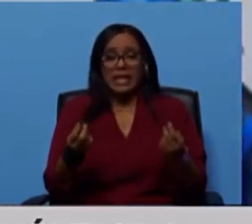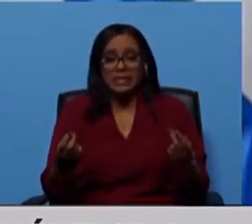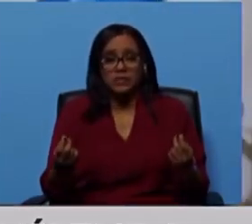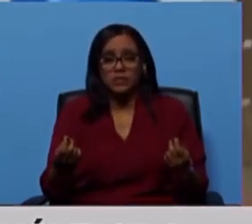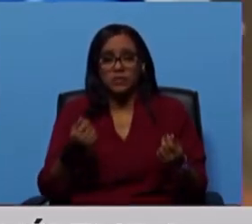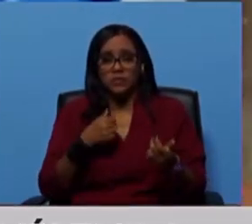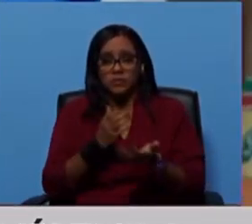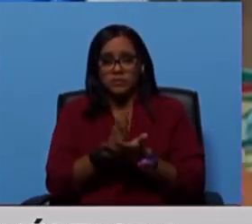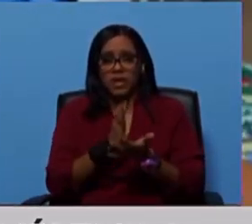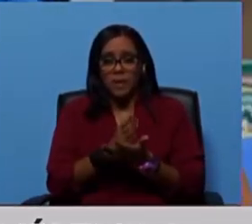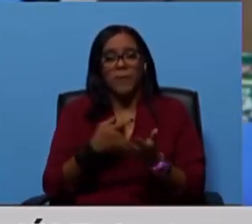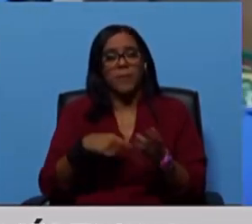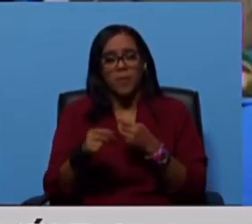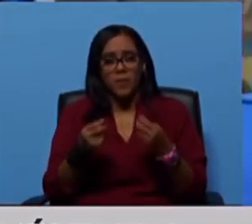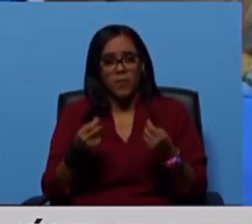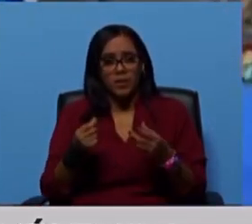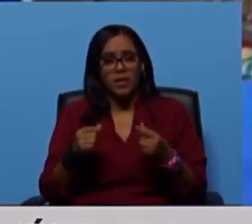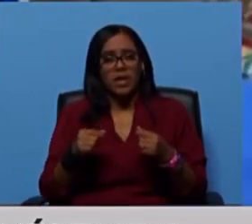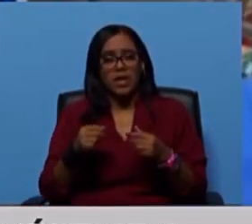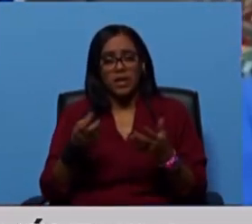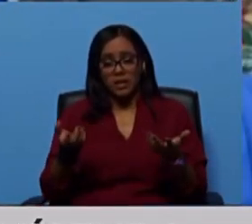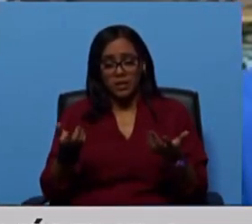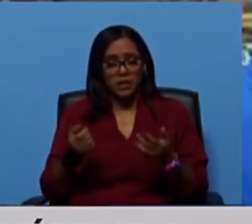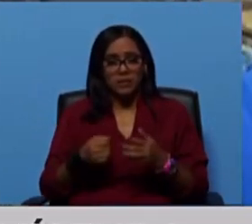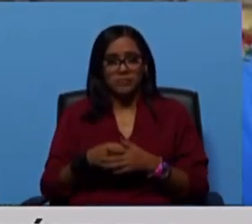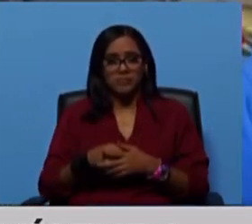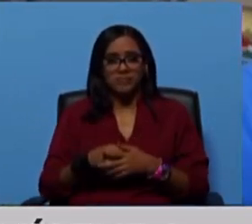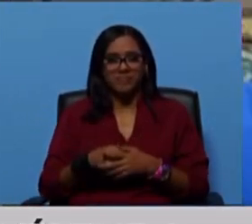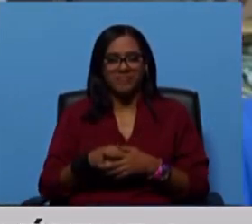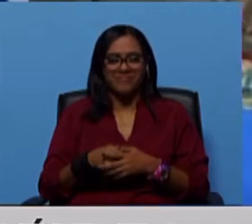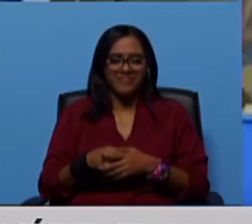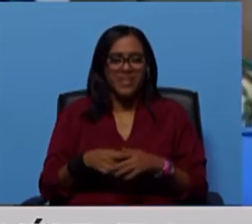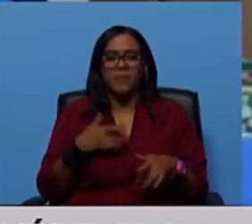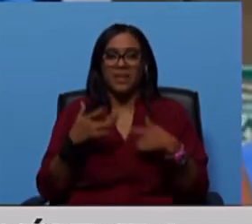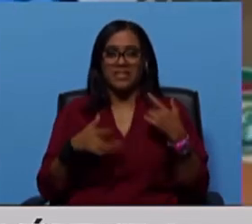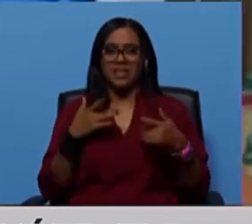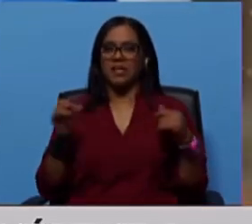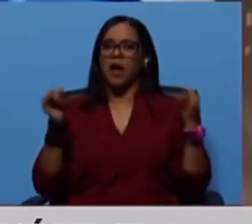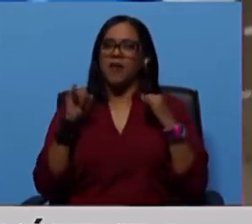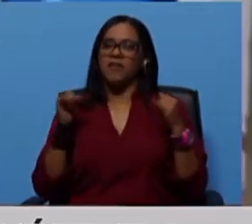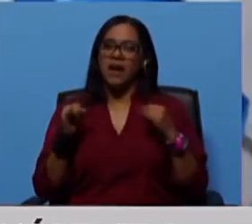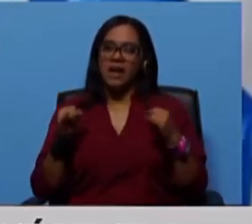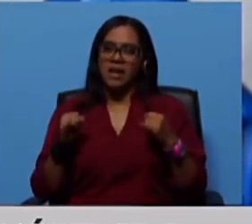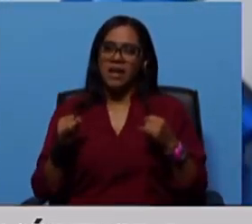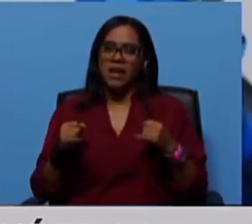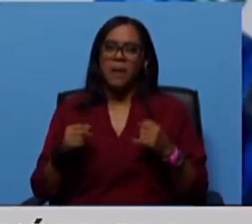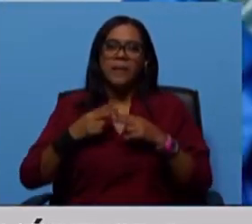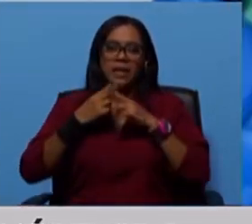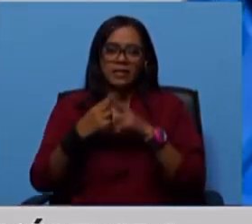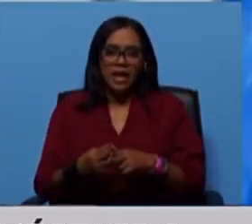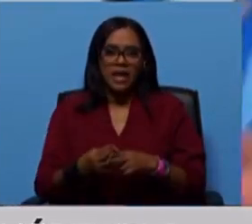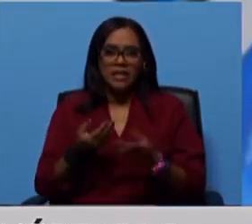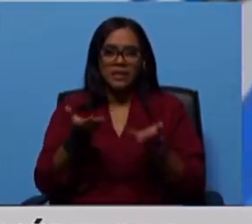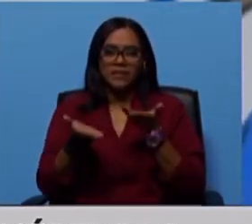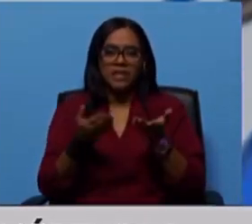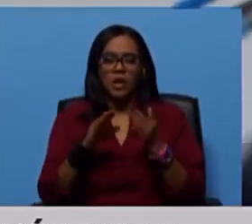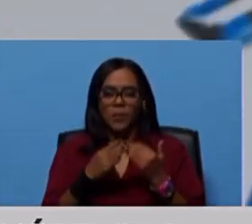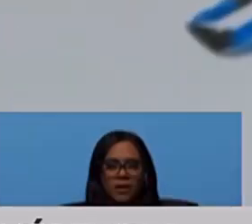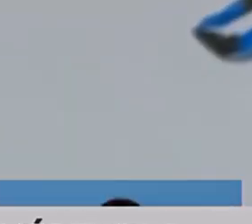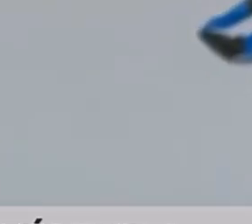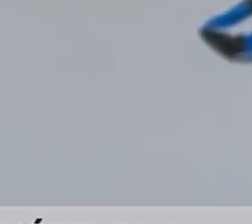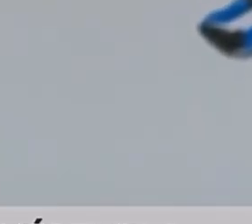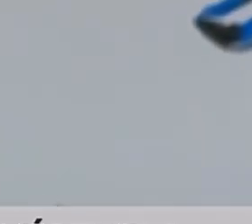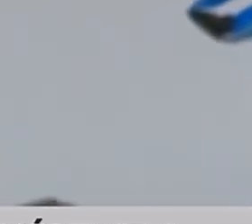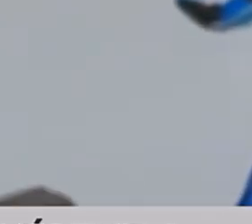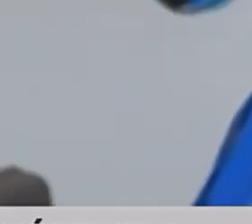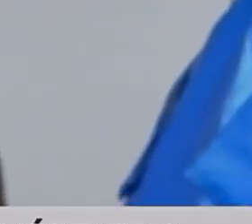siempre me voy por la calidad y los precios y me siento tan feliz con prestarle servicio a la comunidad.